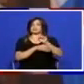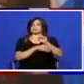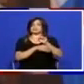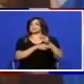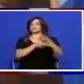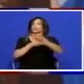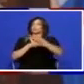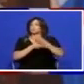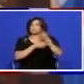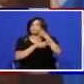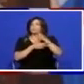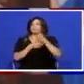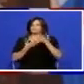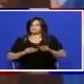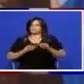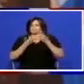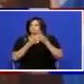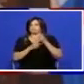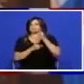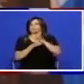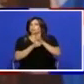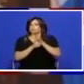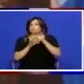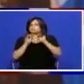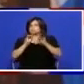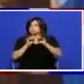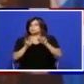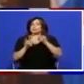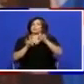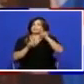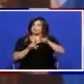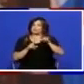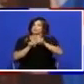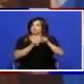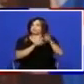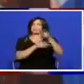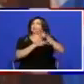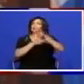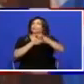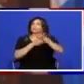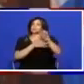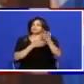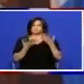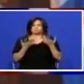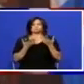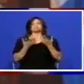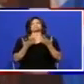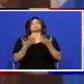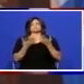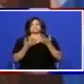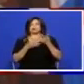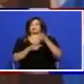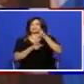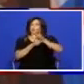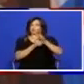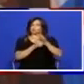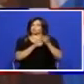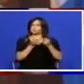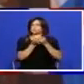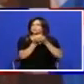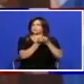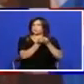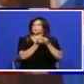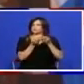para mejorar su calidad y efectividad, pero sobre todo para garantizar un sistema cada vez más justo y solidario.